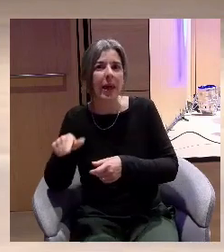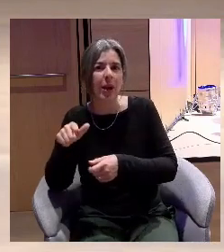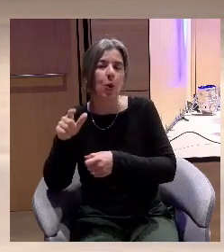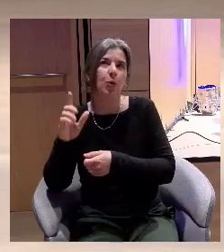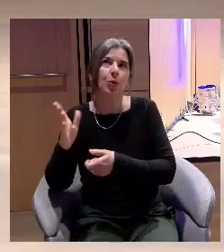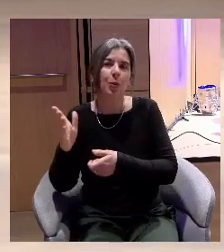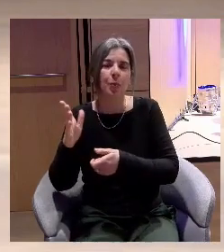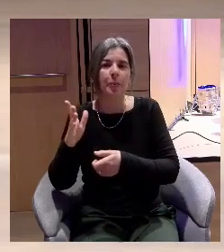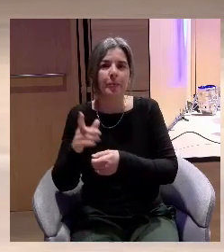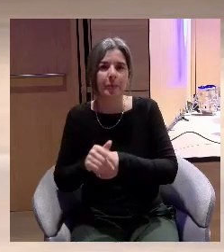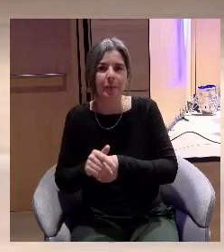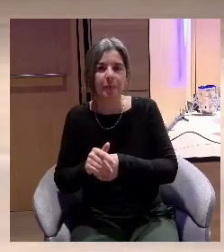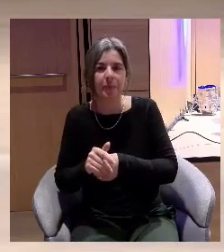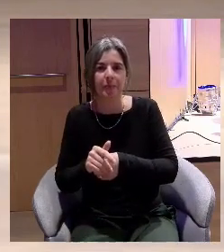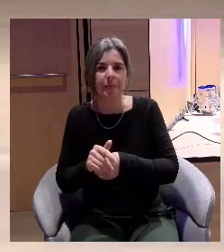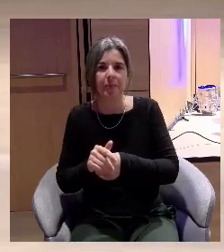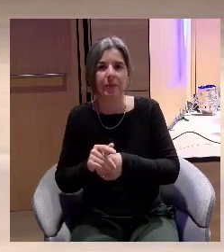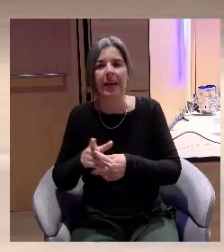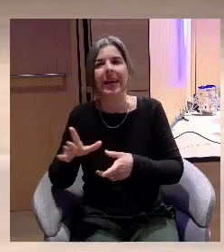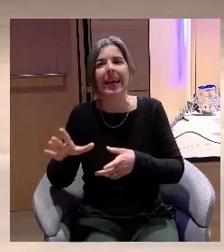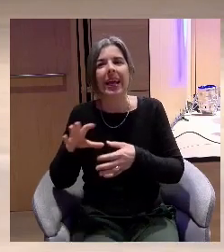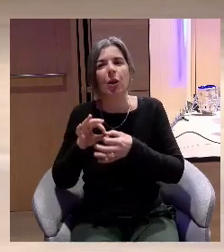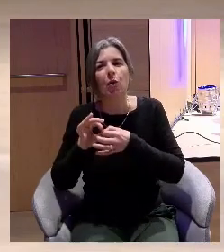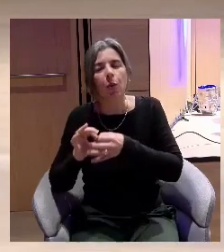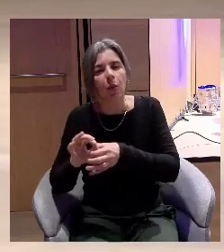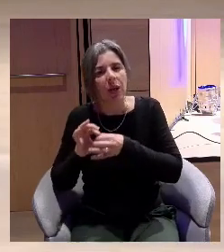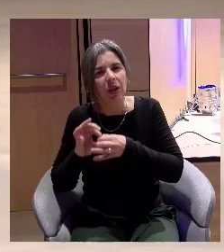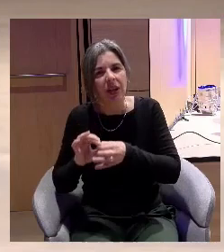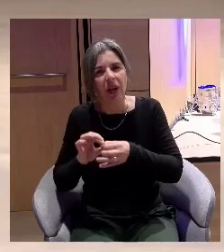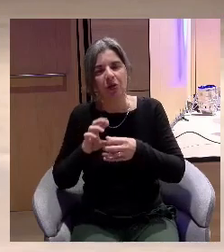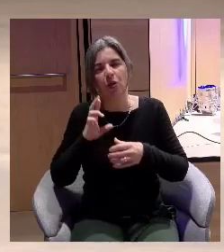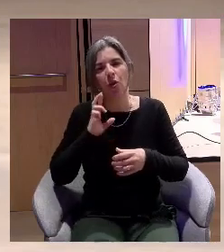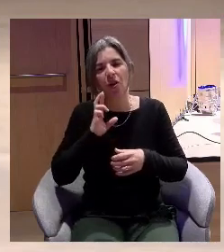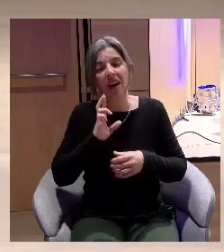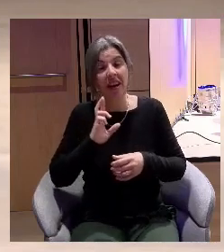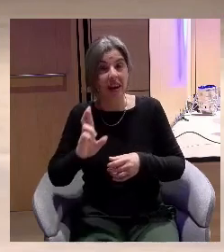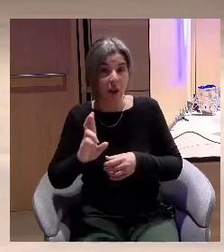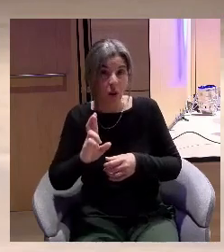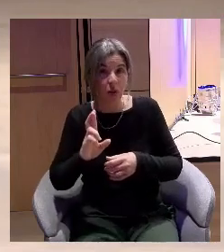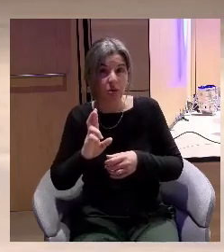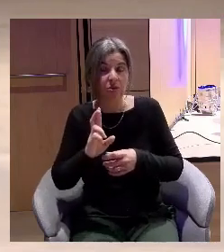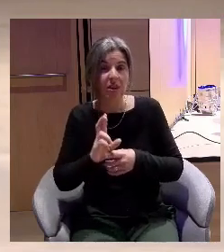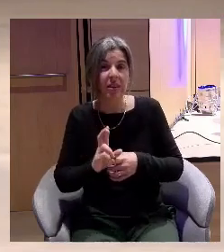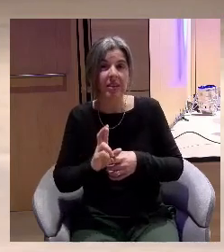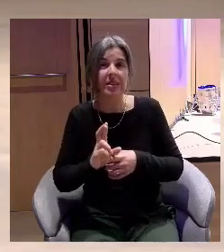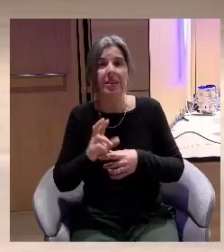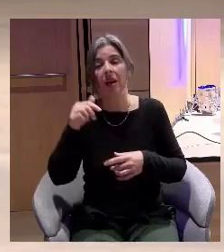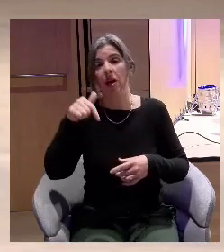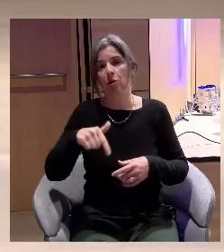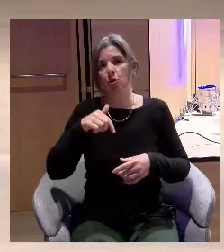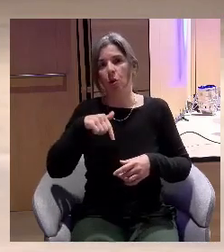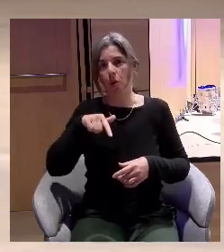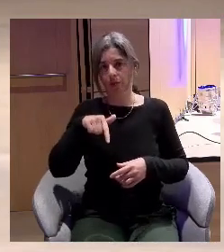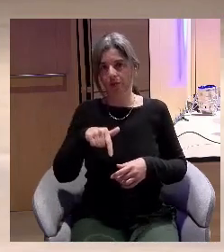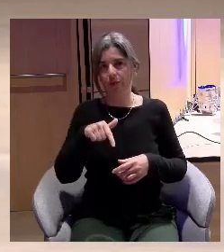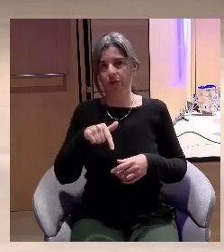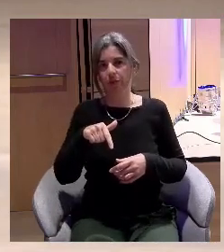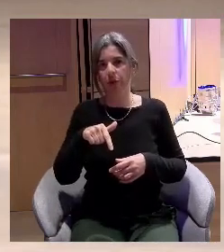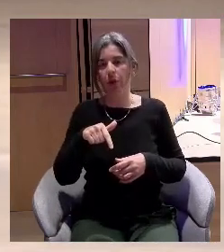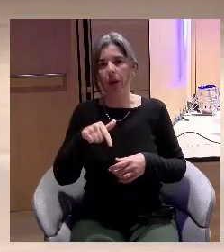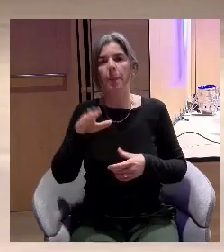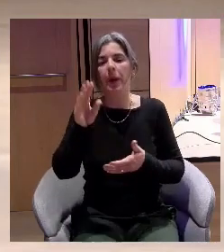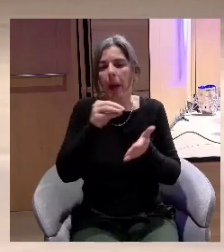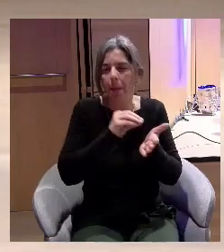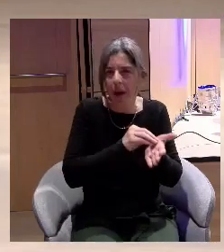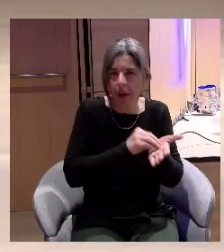que ver con quién se autorreconoce, es decir, si yo voy hoy y me registro como